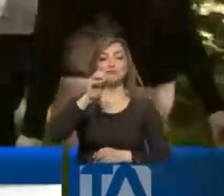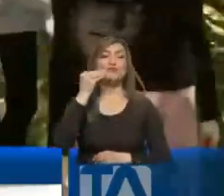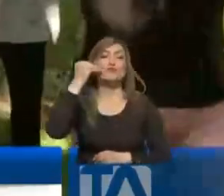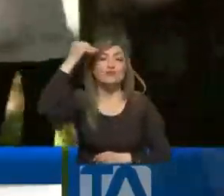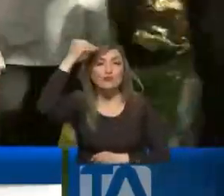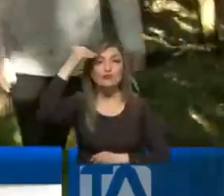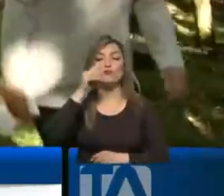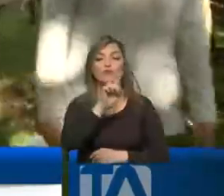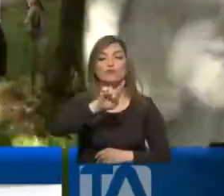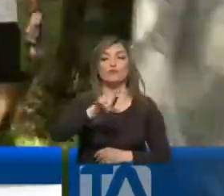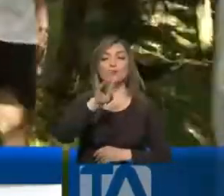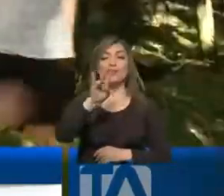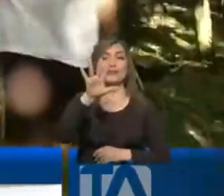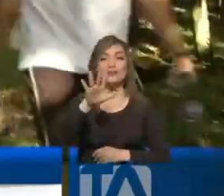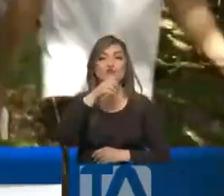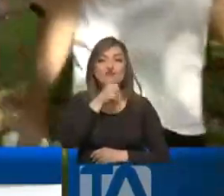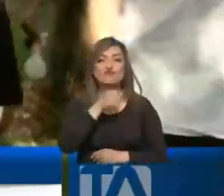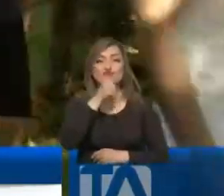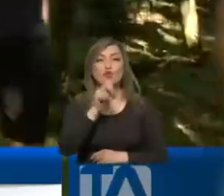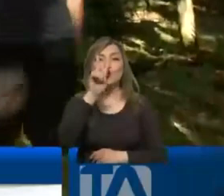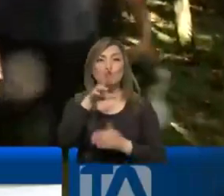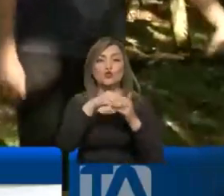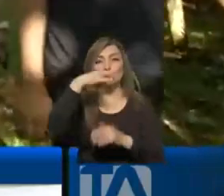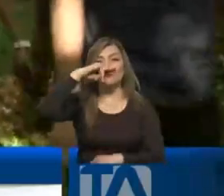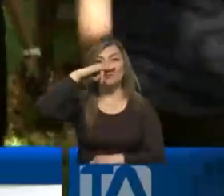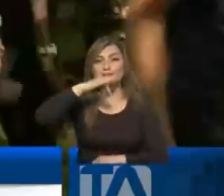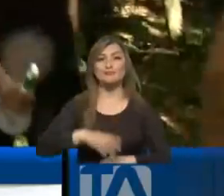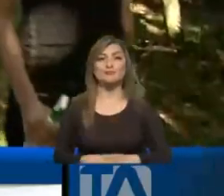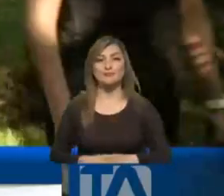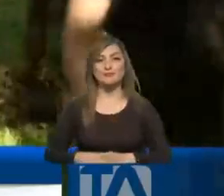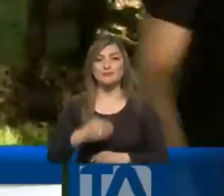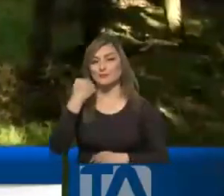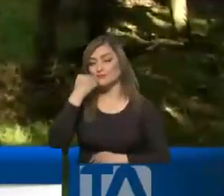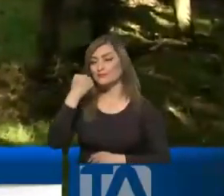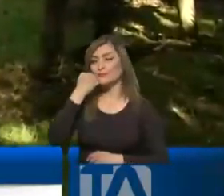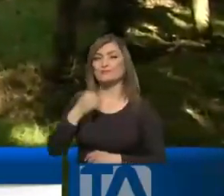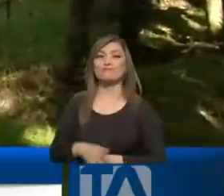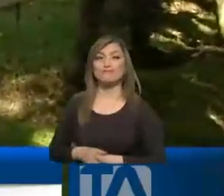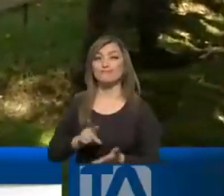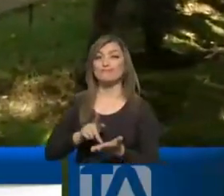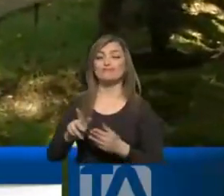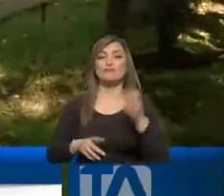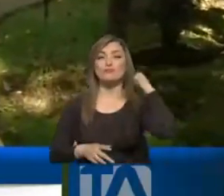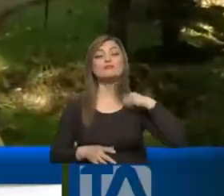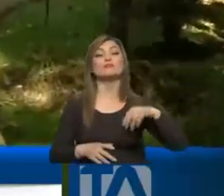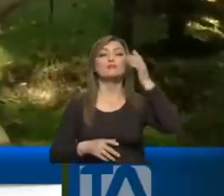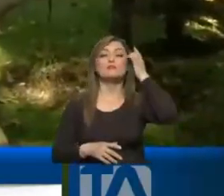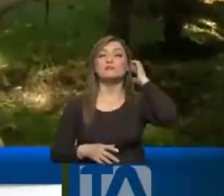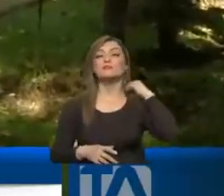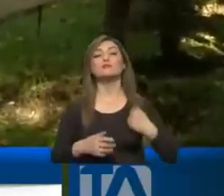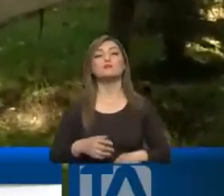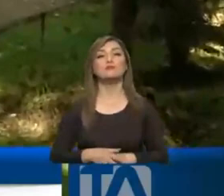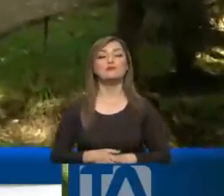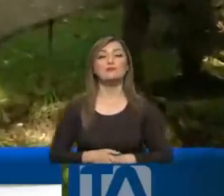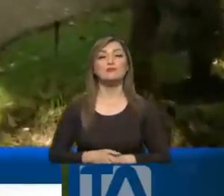adultos, 1.75 para tercera edad y $2 para niños. Perfecto, sumamente cómodo entonces. ¿Cómo la gente puede hacer para venir